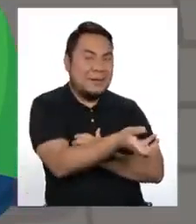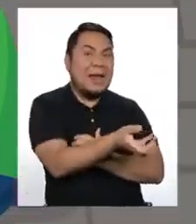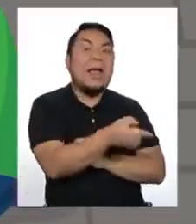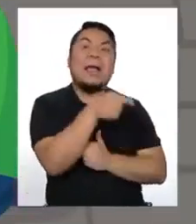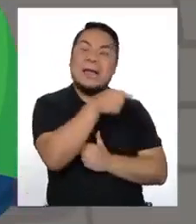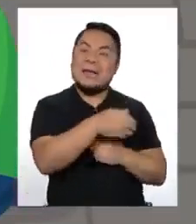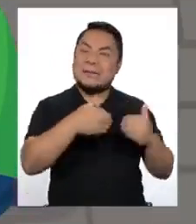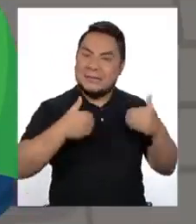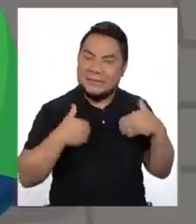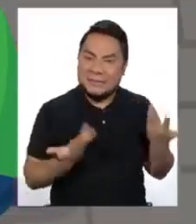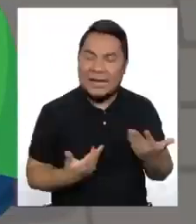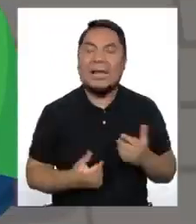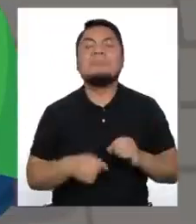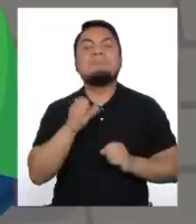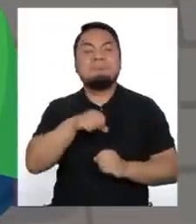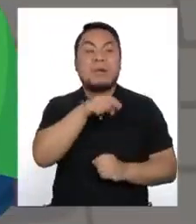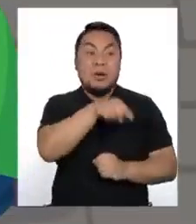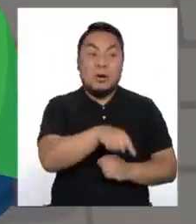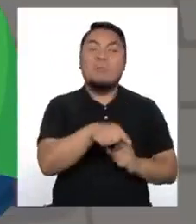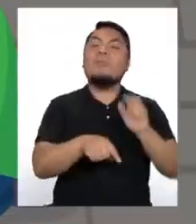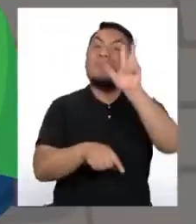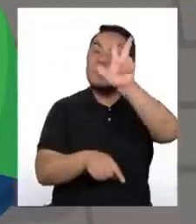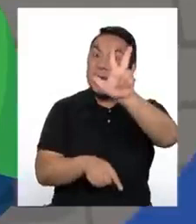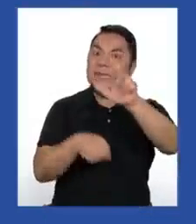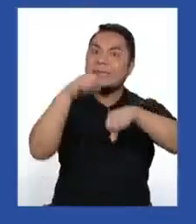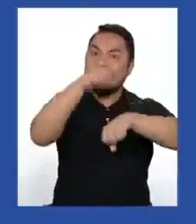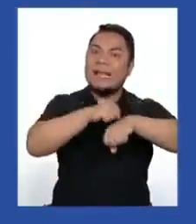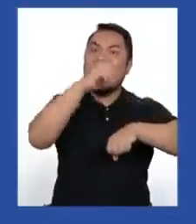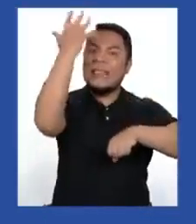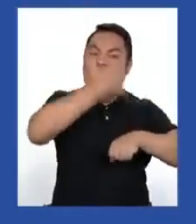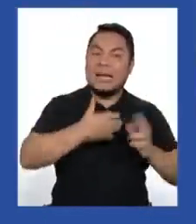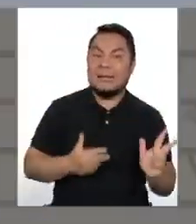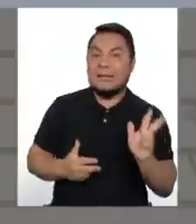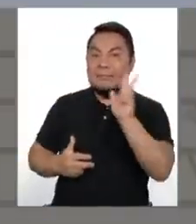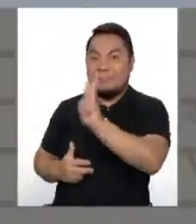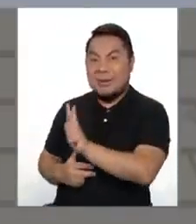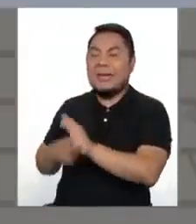tendrá que darle 3 piedras negras.